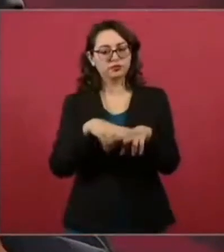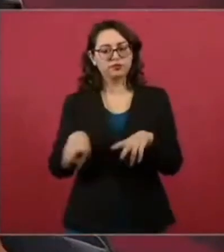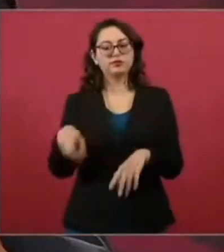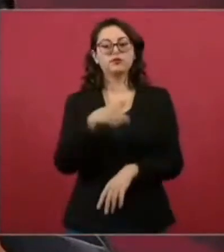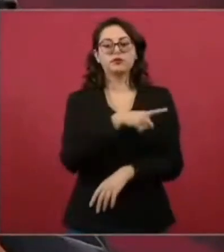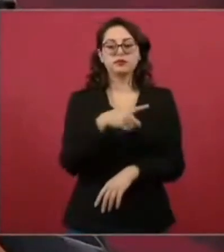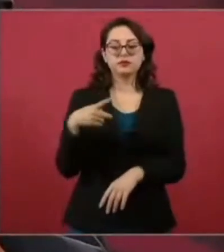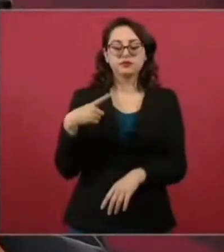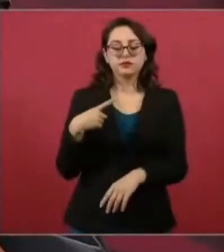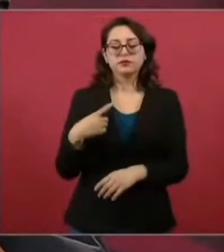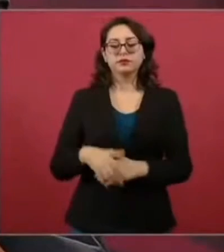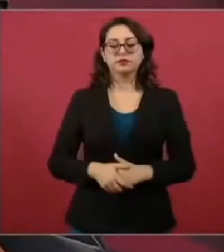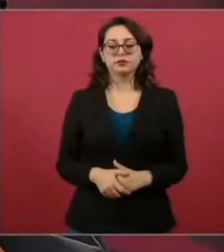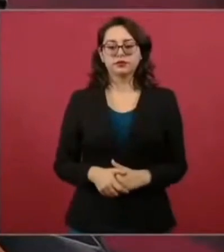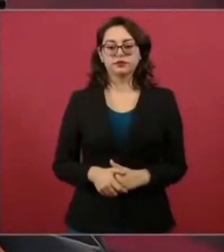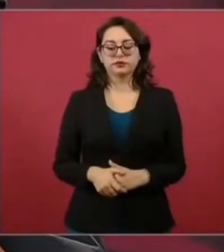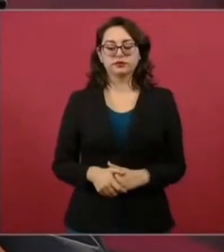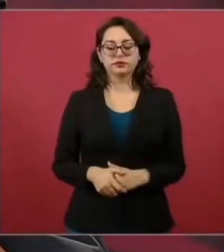desarrollar